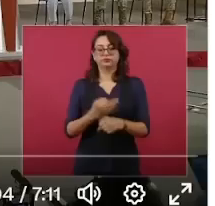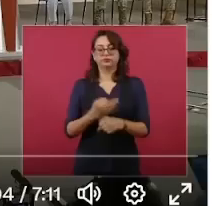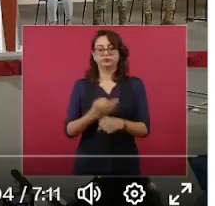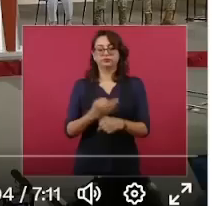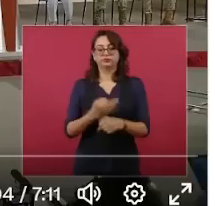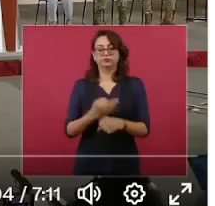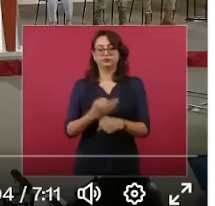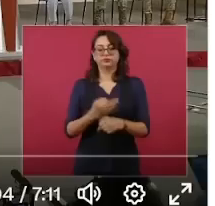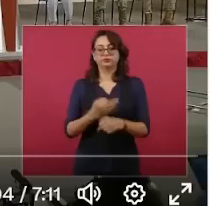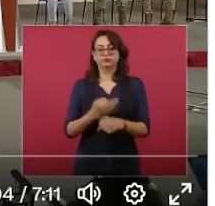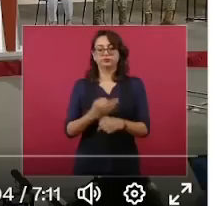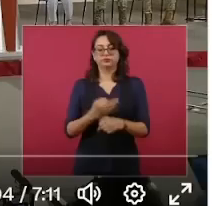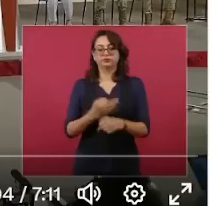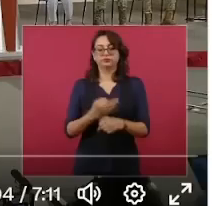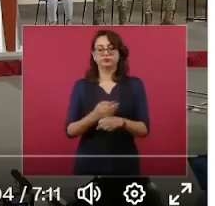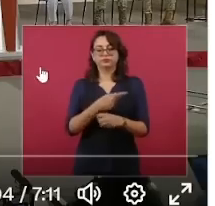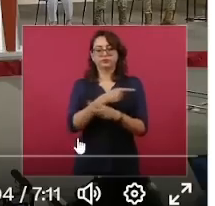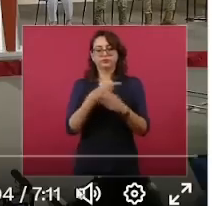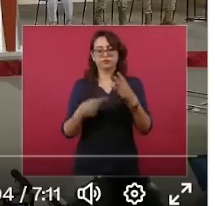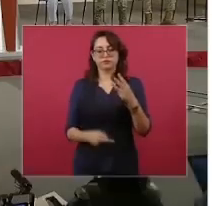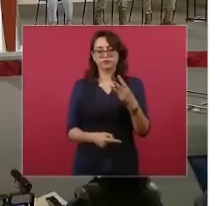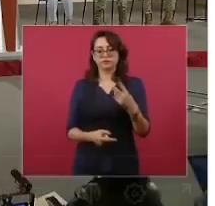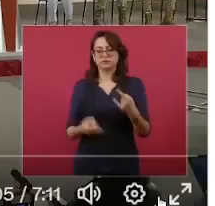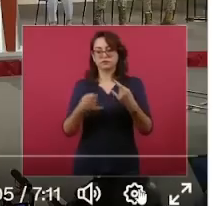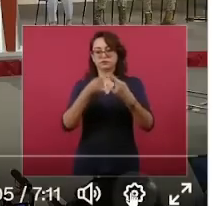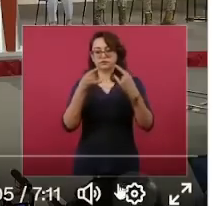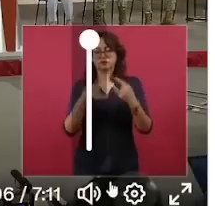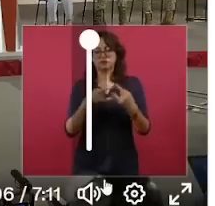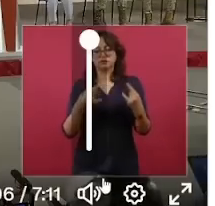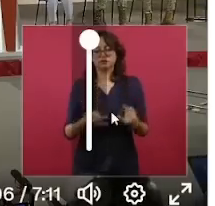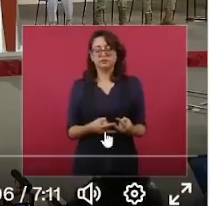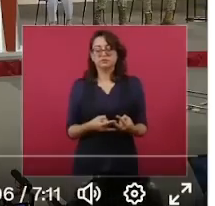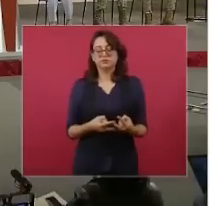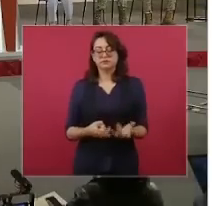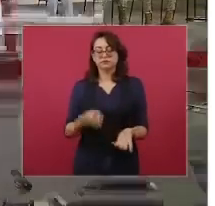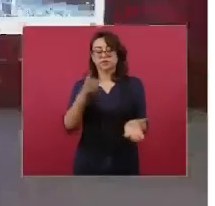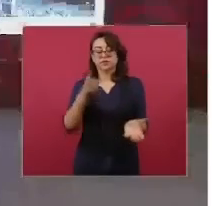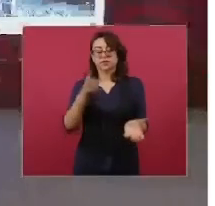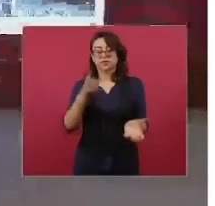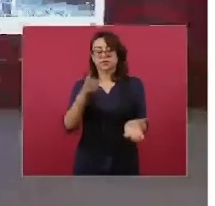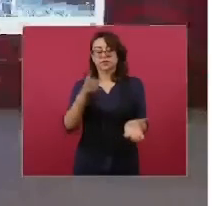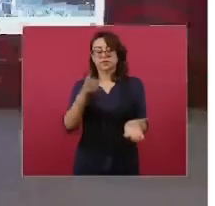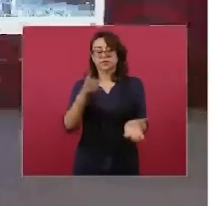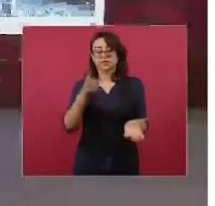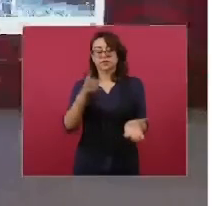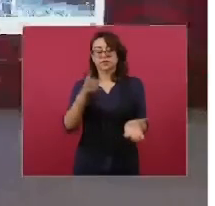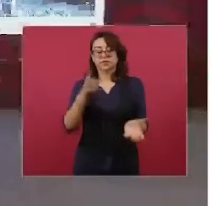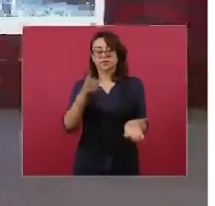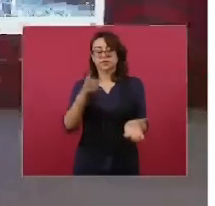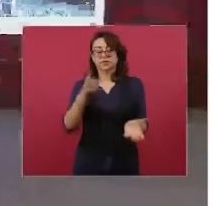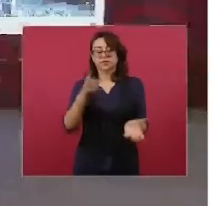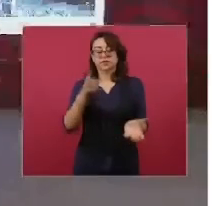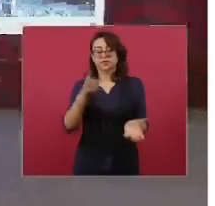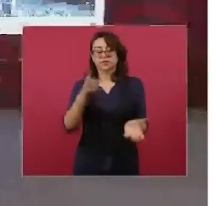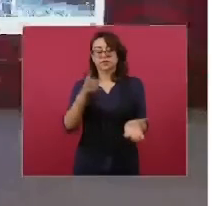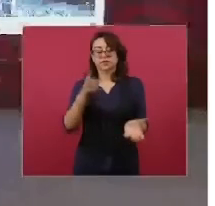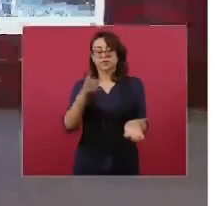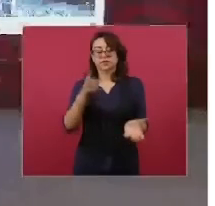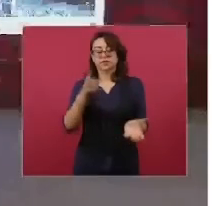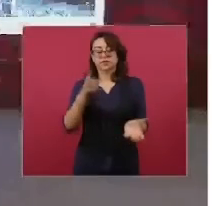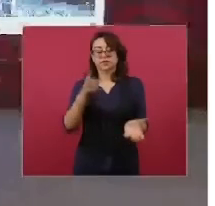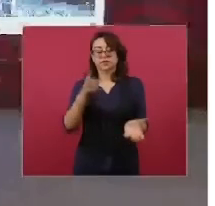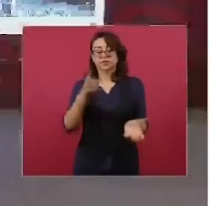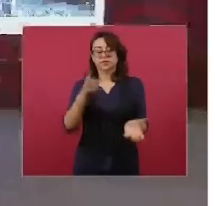manejado en favor de la delincuencia a jueces que favorecen de alguna manera con sus decisiones a los delincuentes